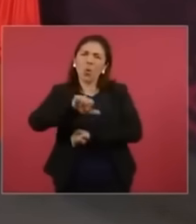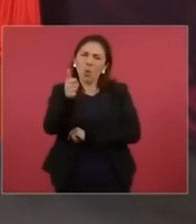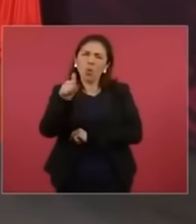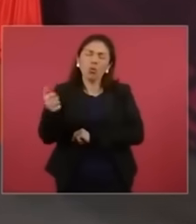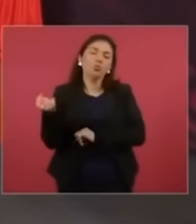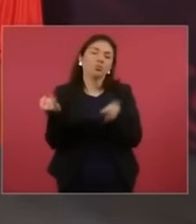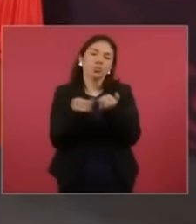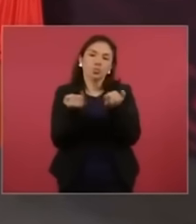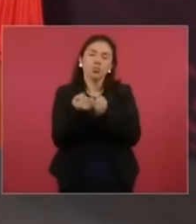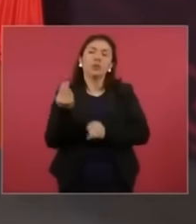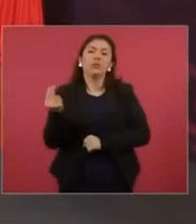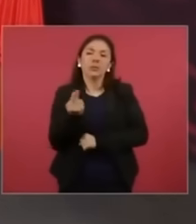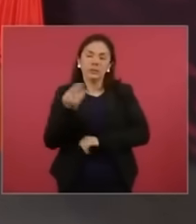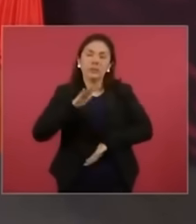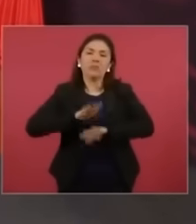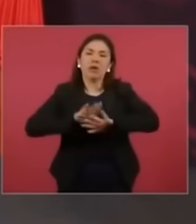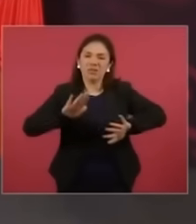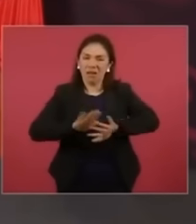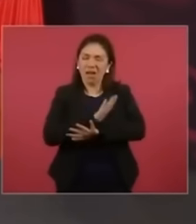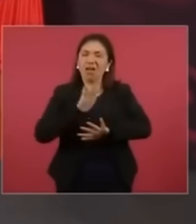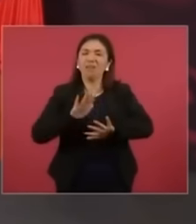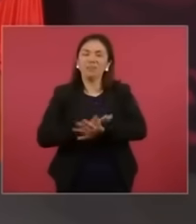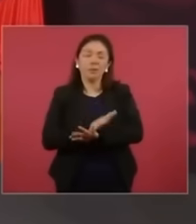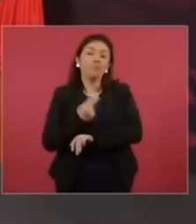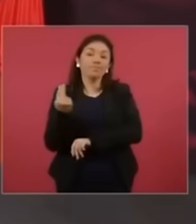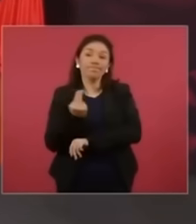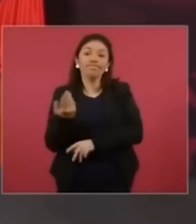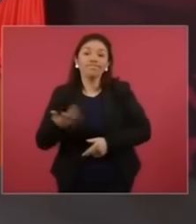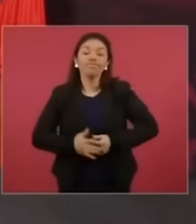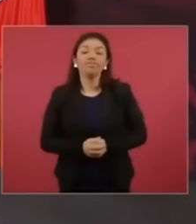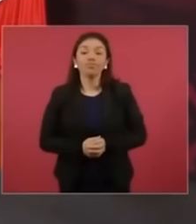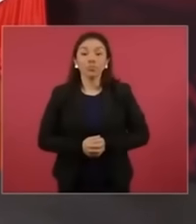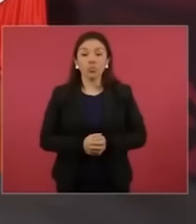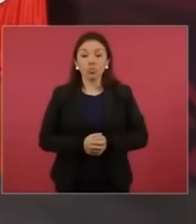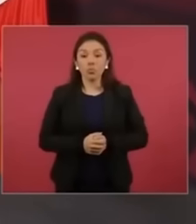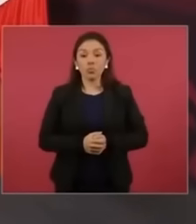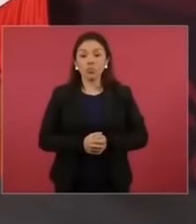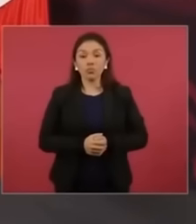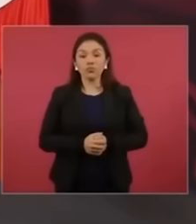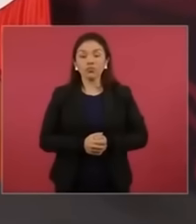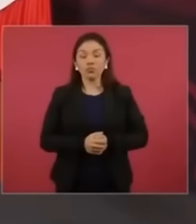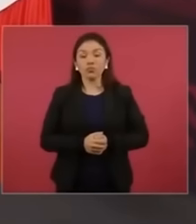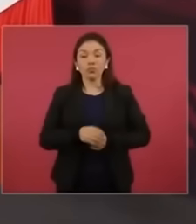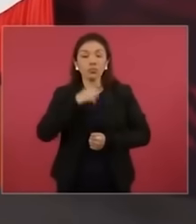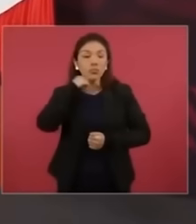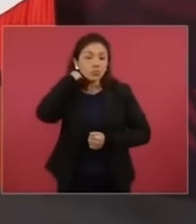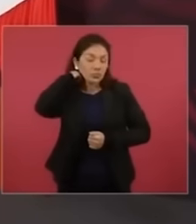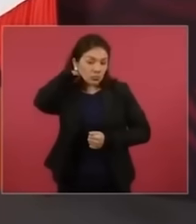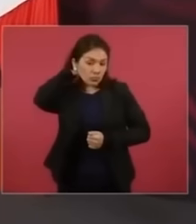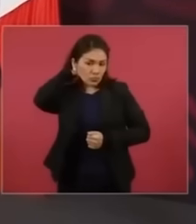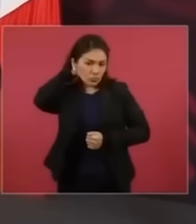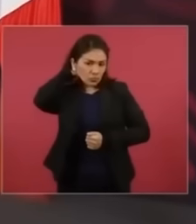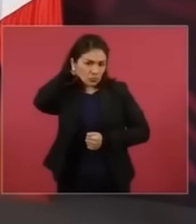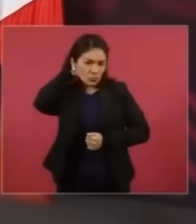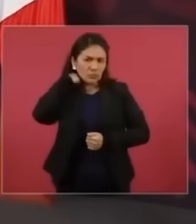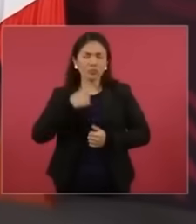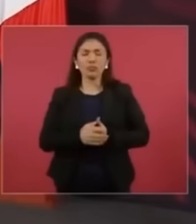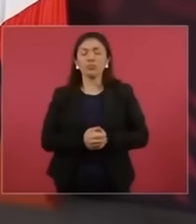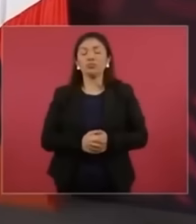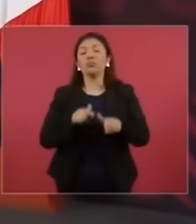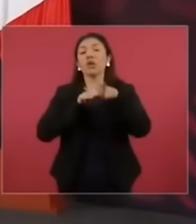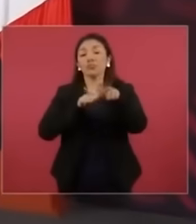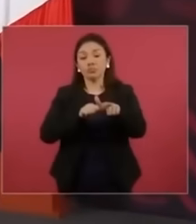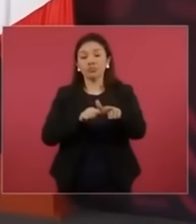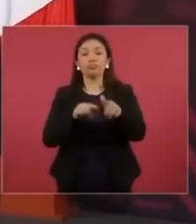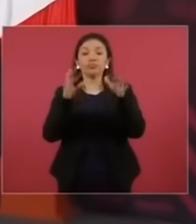eh usar la ley y en forzar la ley como ya está escrita Yo creo que el problema en vez de ser